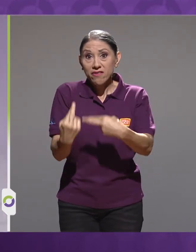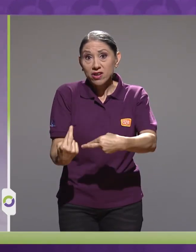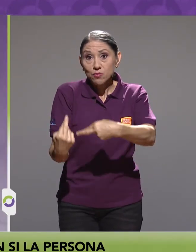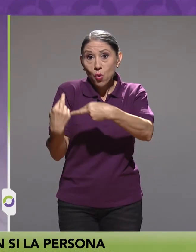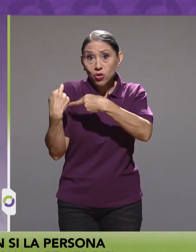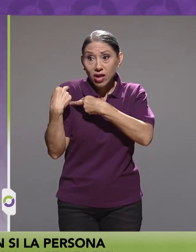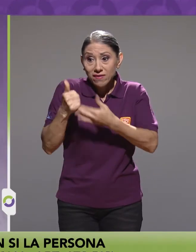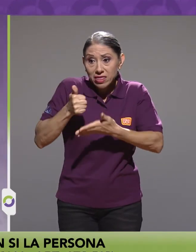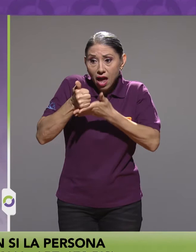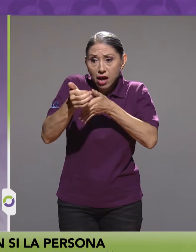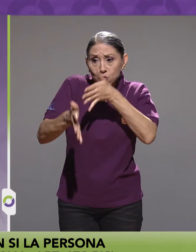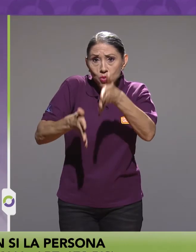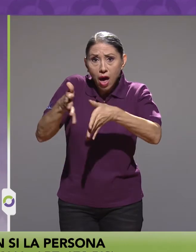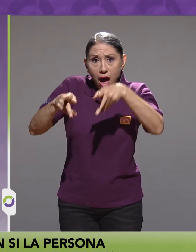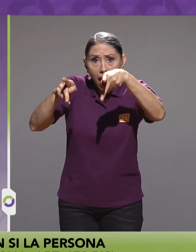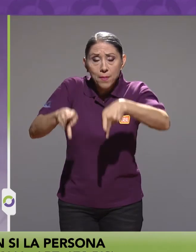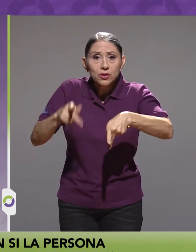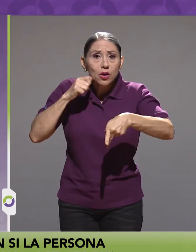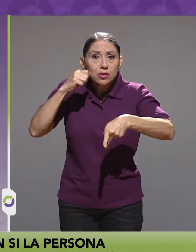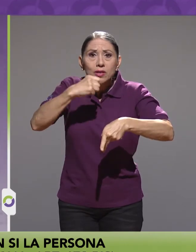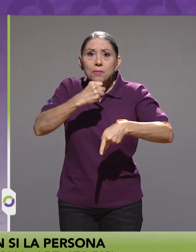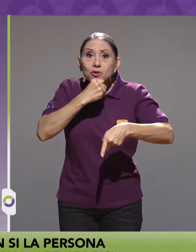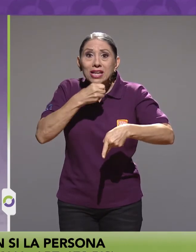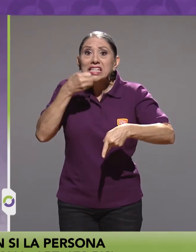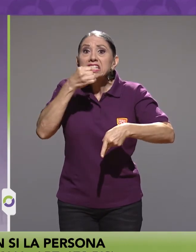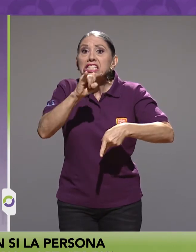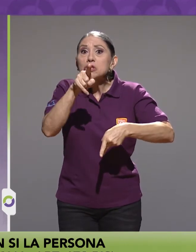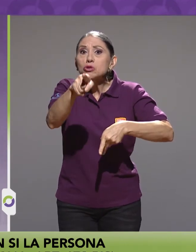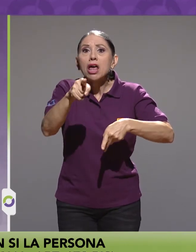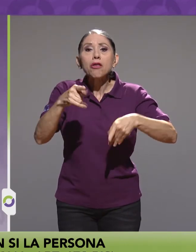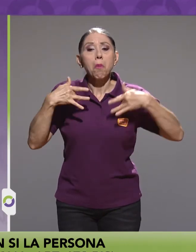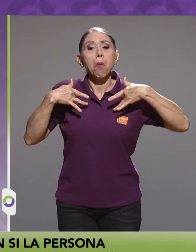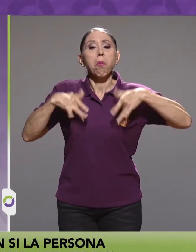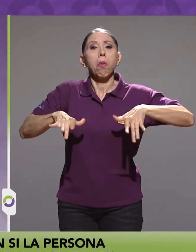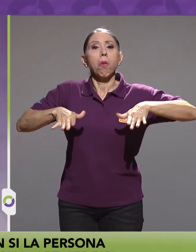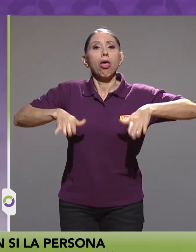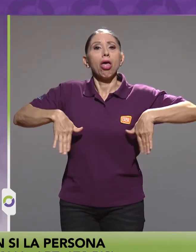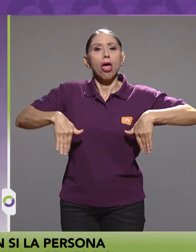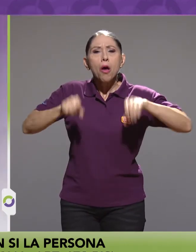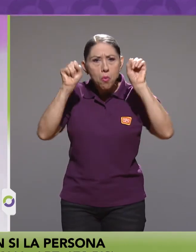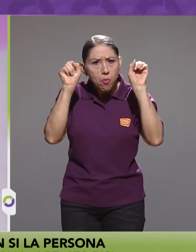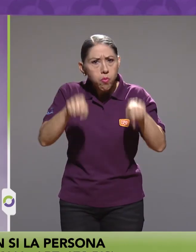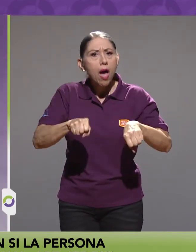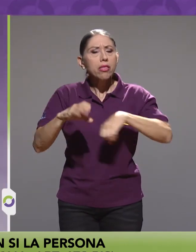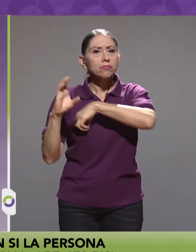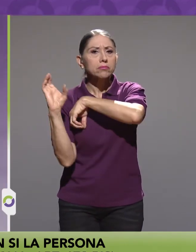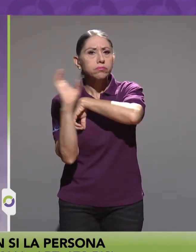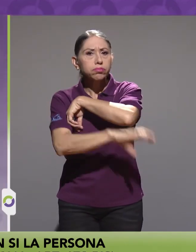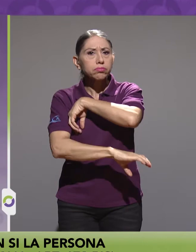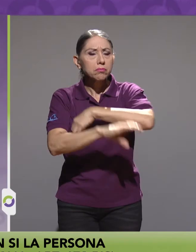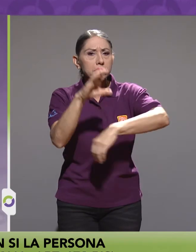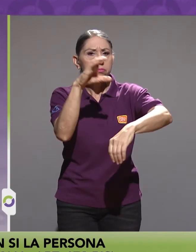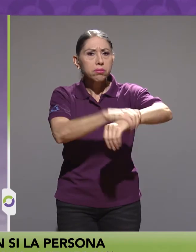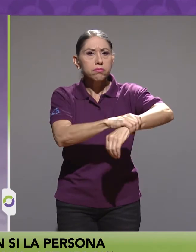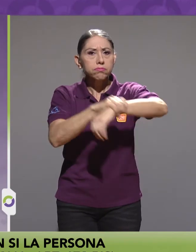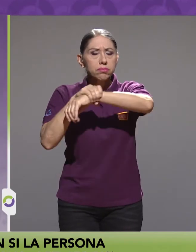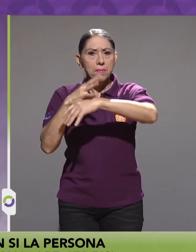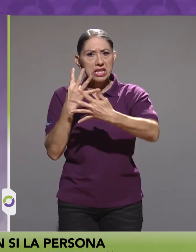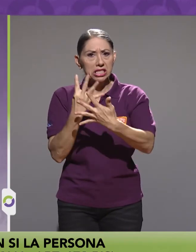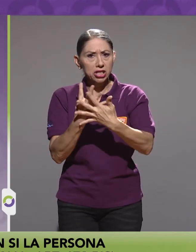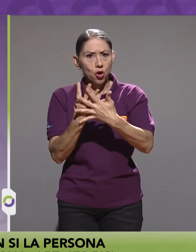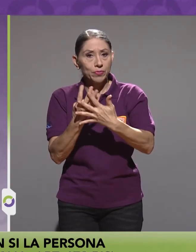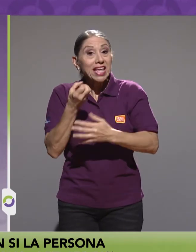auxilio, en caso de no hacerlo, pues pueden tener penas hasta de algún tiempo en prisión si